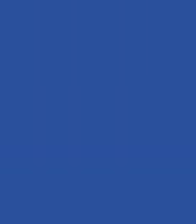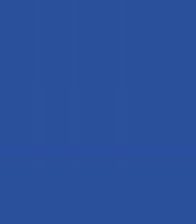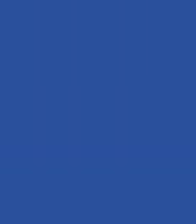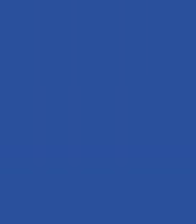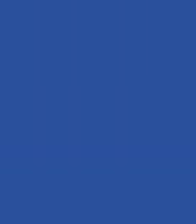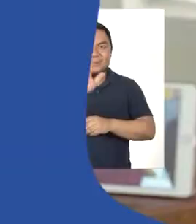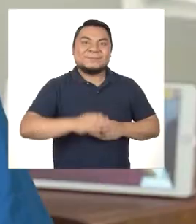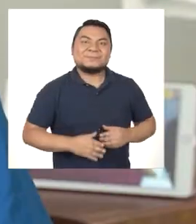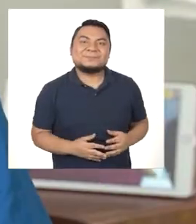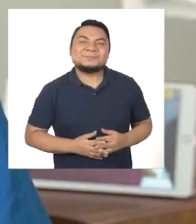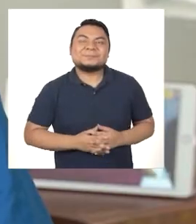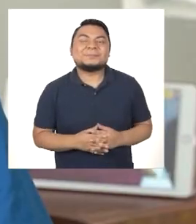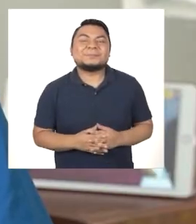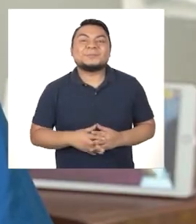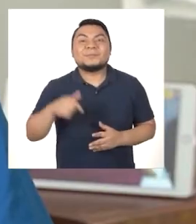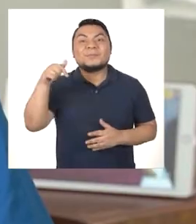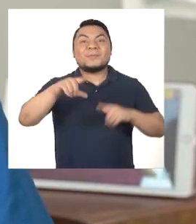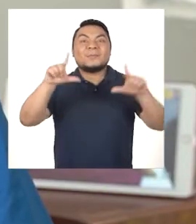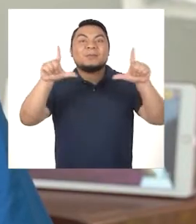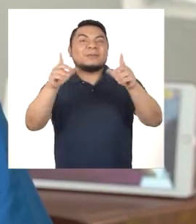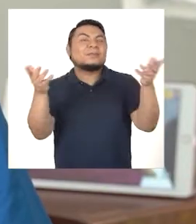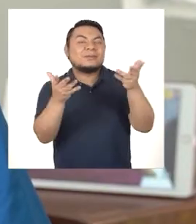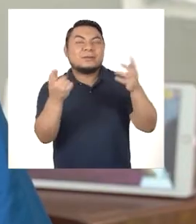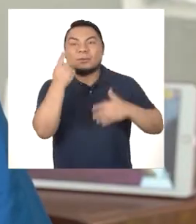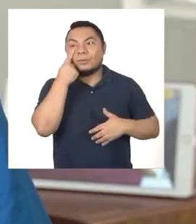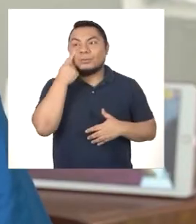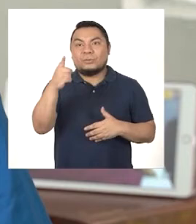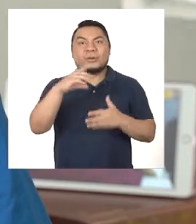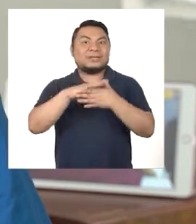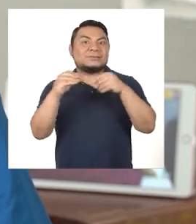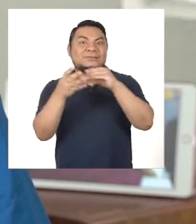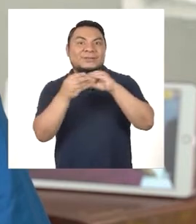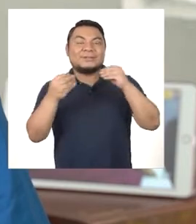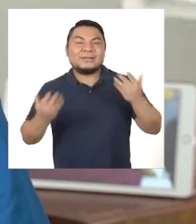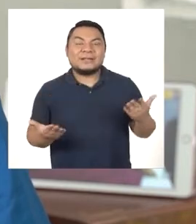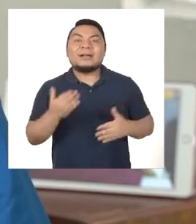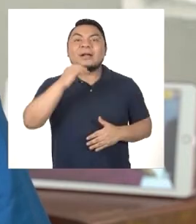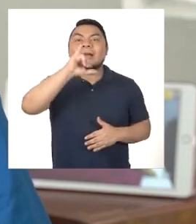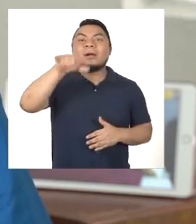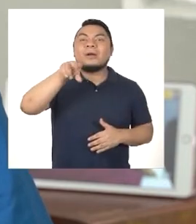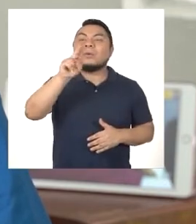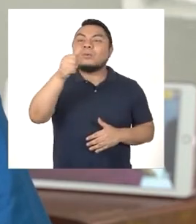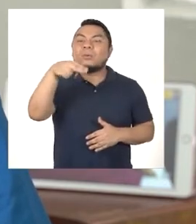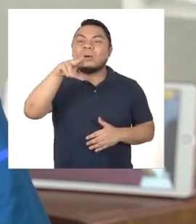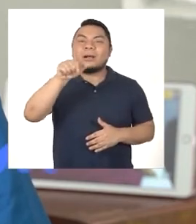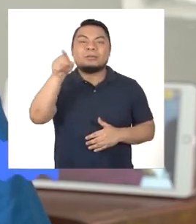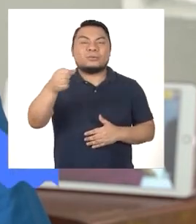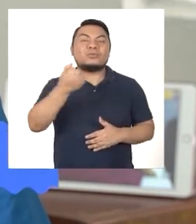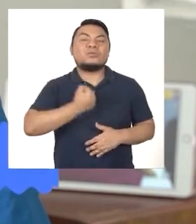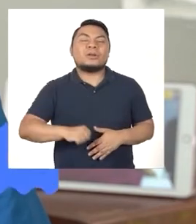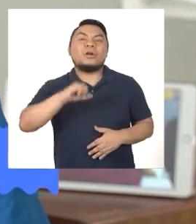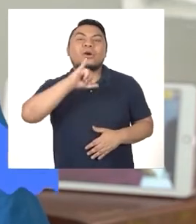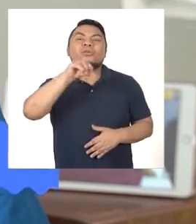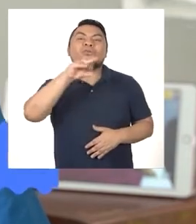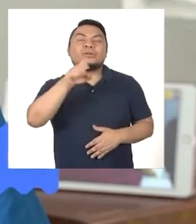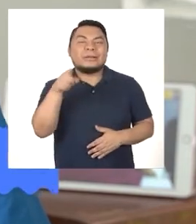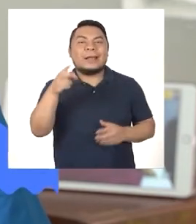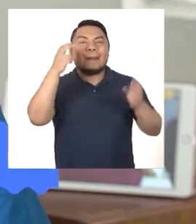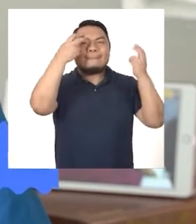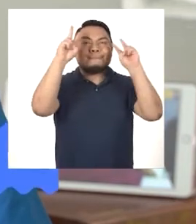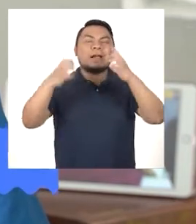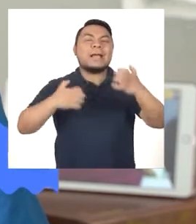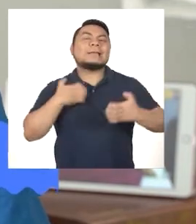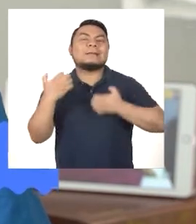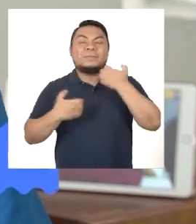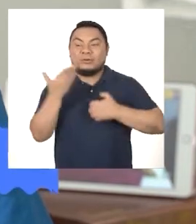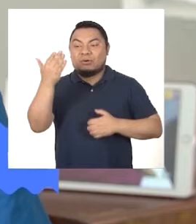a ustedes. En el programa de hoy conoceremos la historia de Juana y su hijo Jorgito. Se llama Un paseo por mis